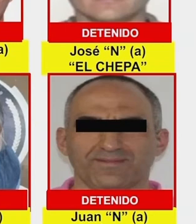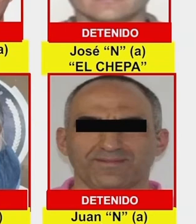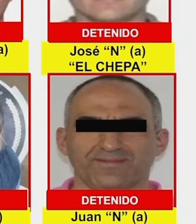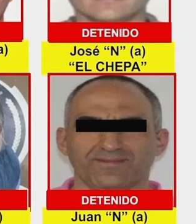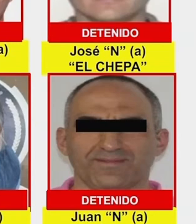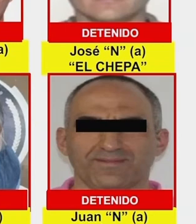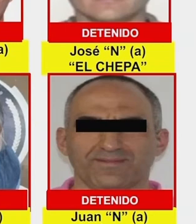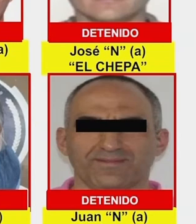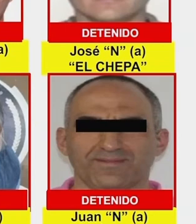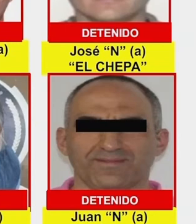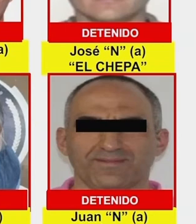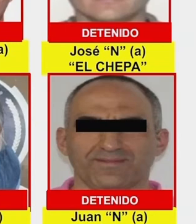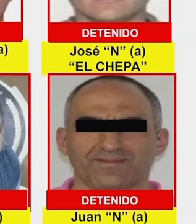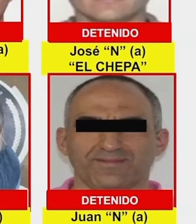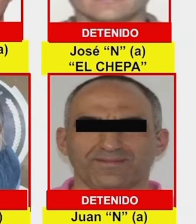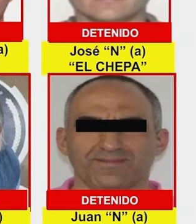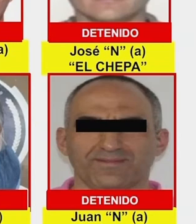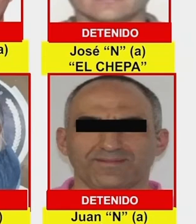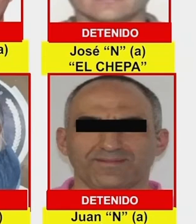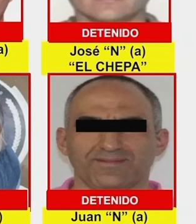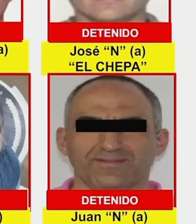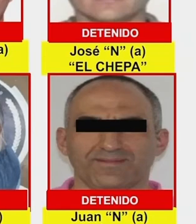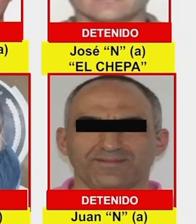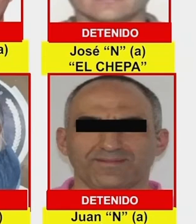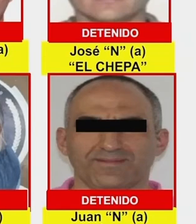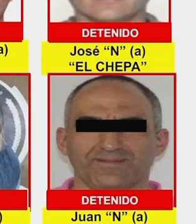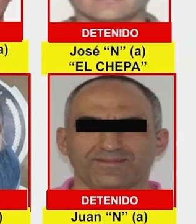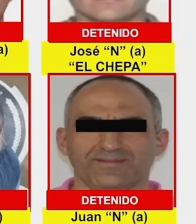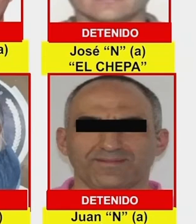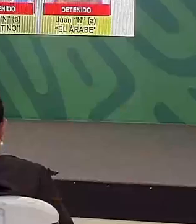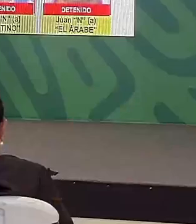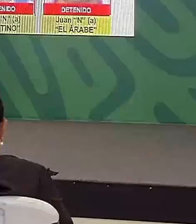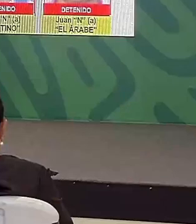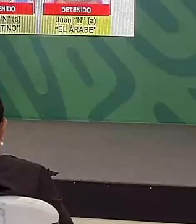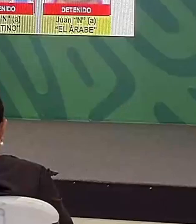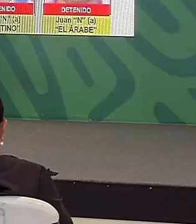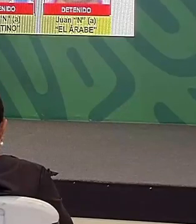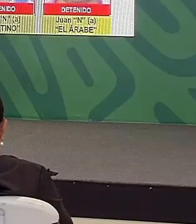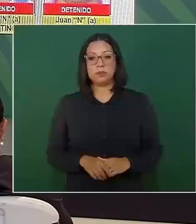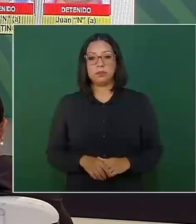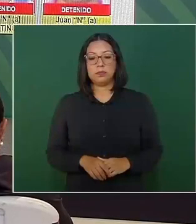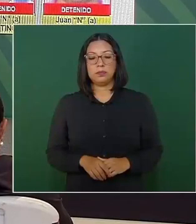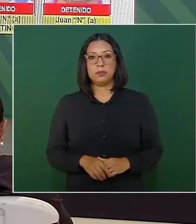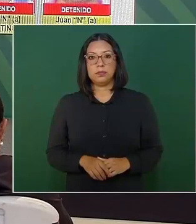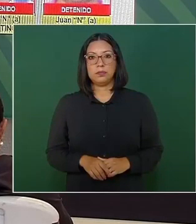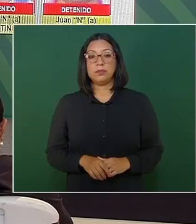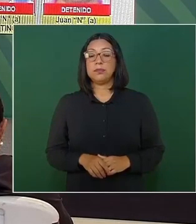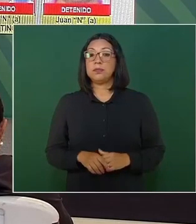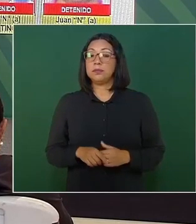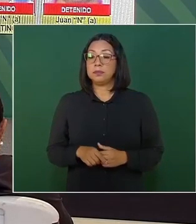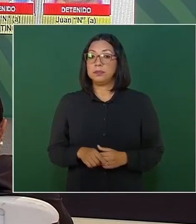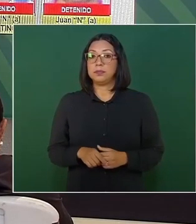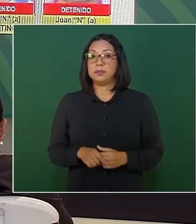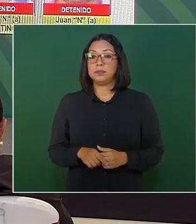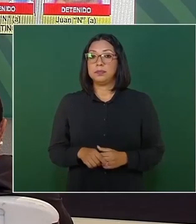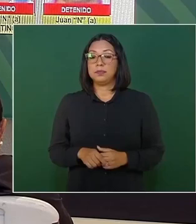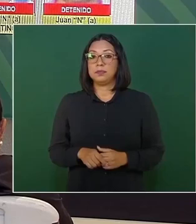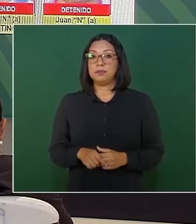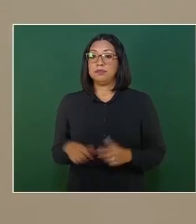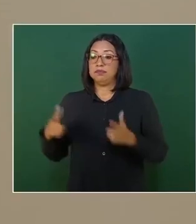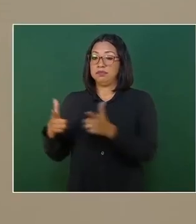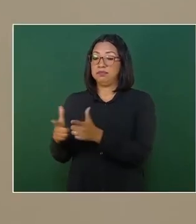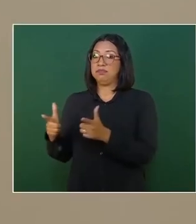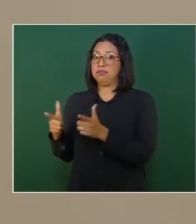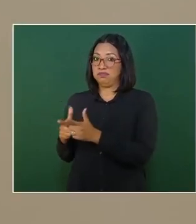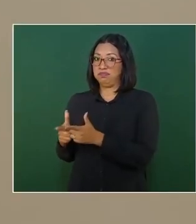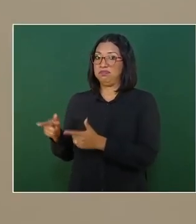y otros sujetos que pertenecen todos a la estructura criminal de este grupo